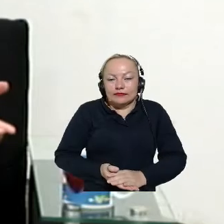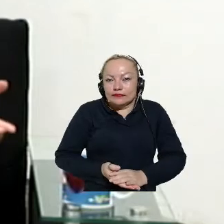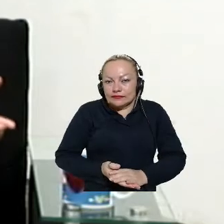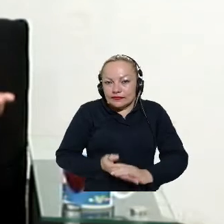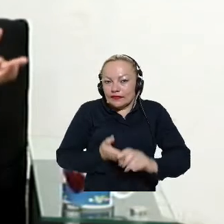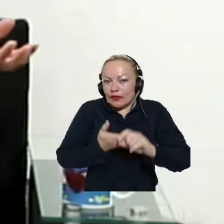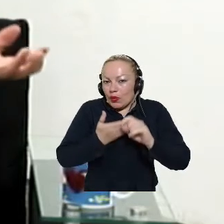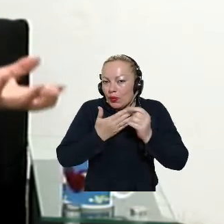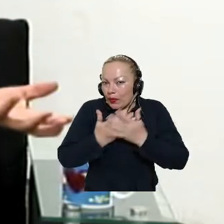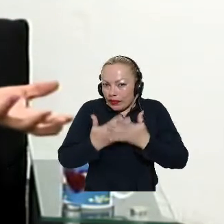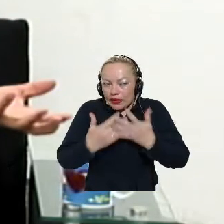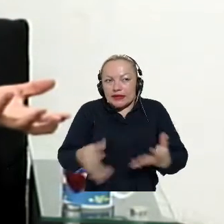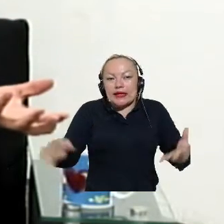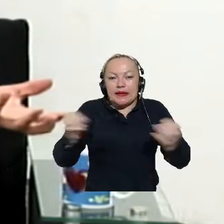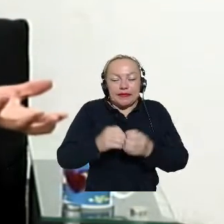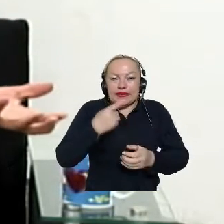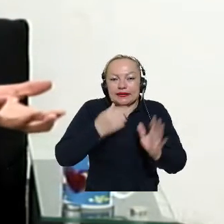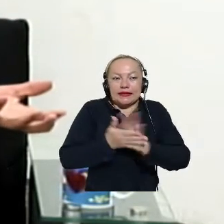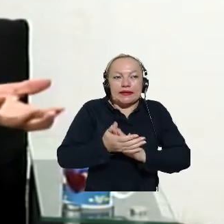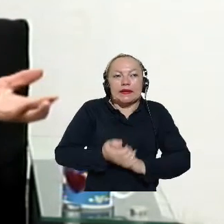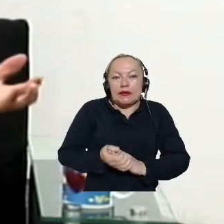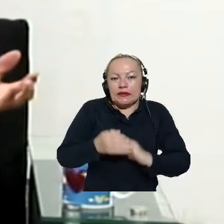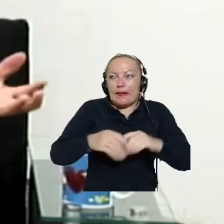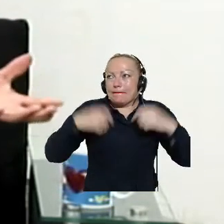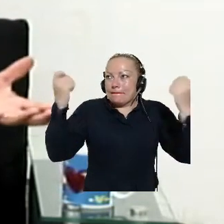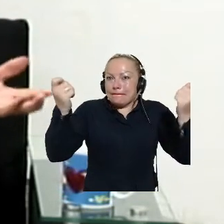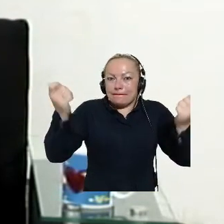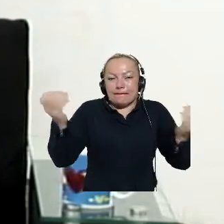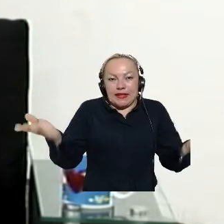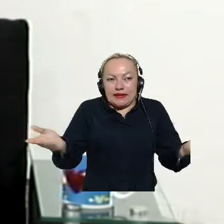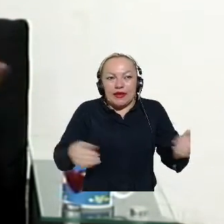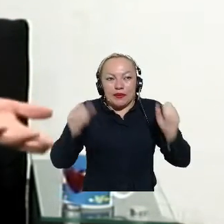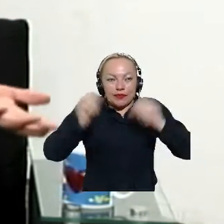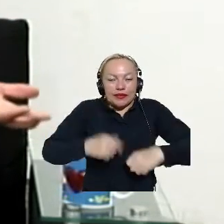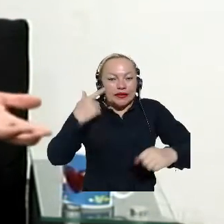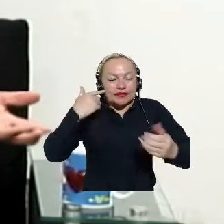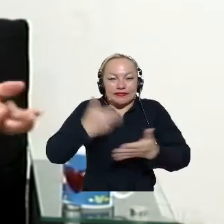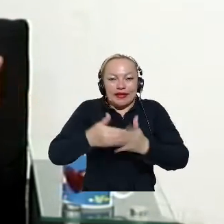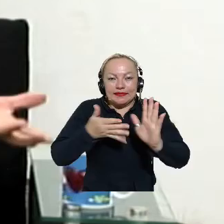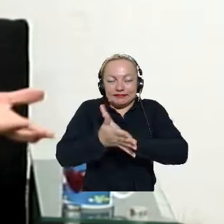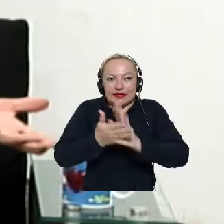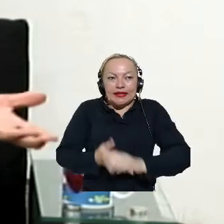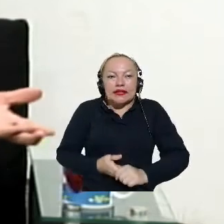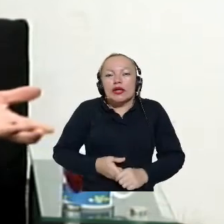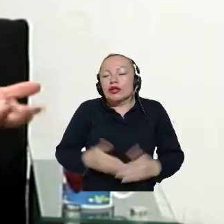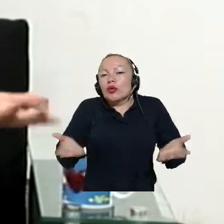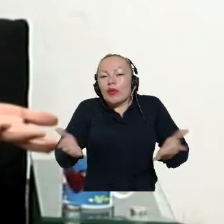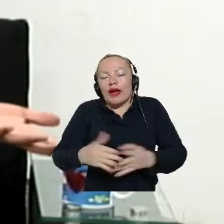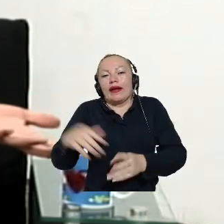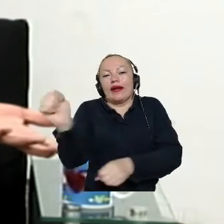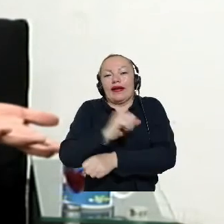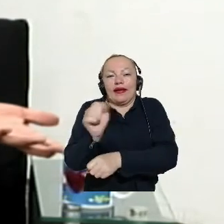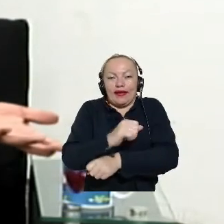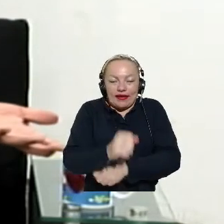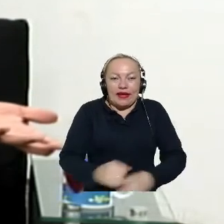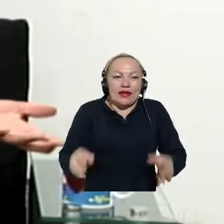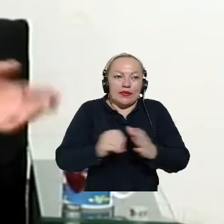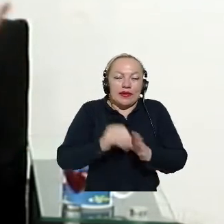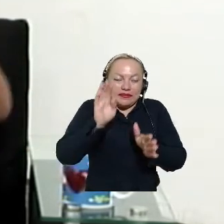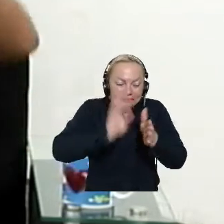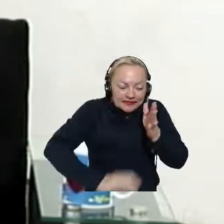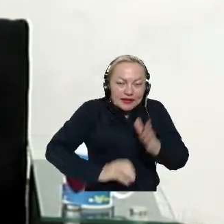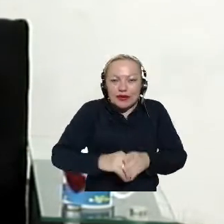elemento que se le queda a la persona que lo vendía. En este caso pueden ser, estamos hablando de la industria automotriz, carros, motos. Es un carro menos que se